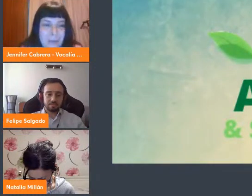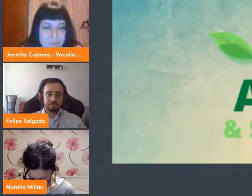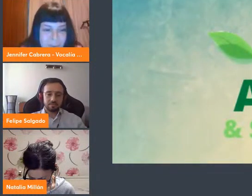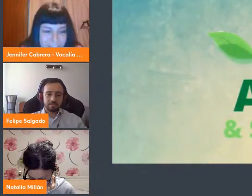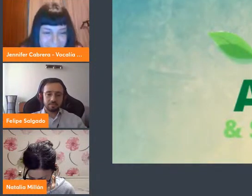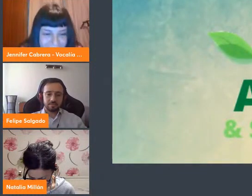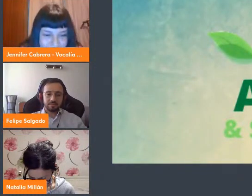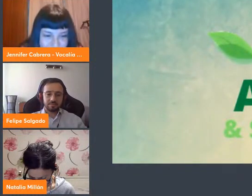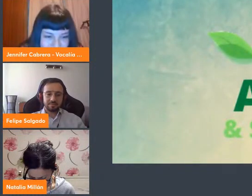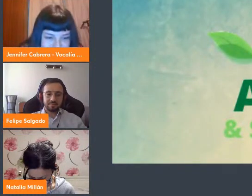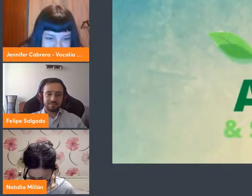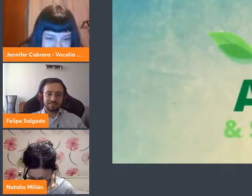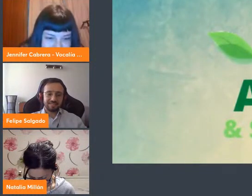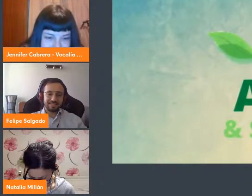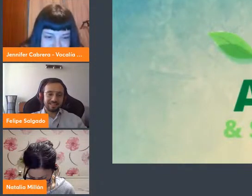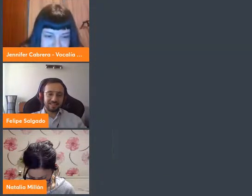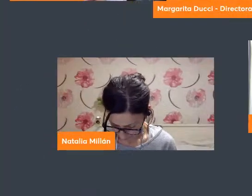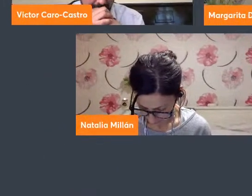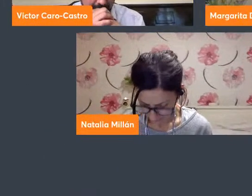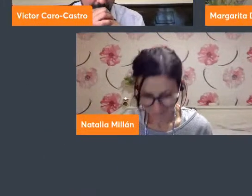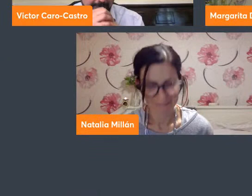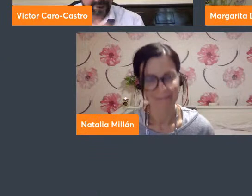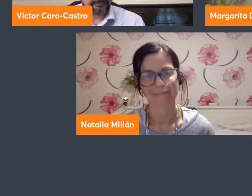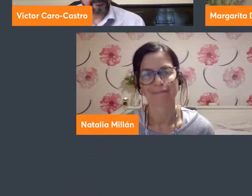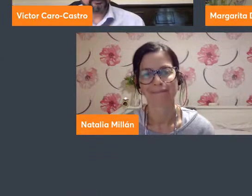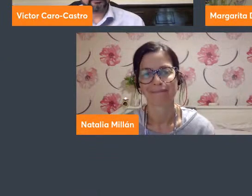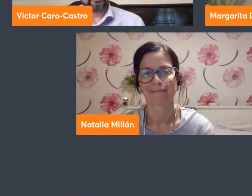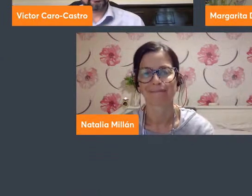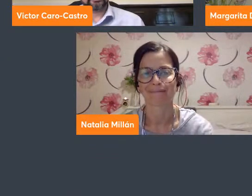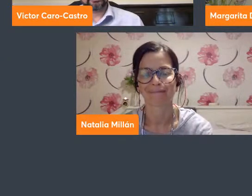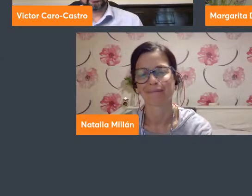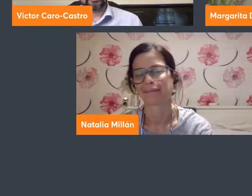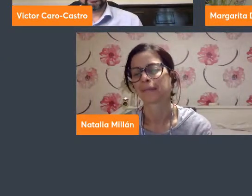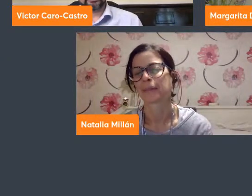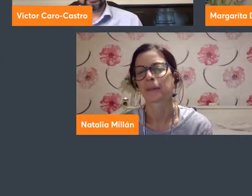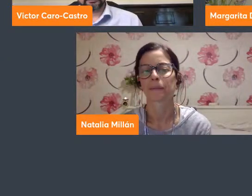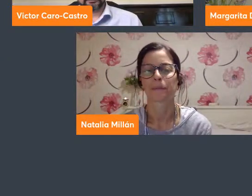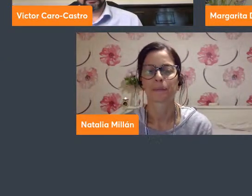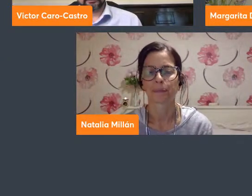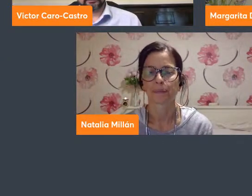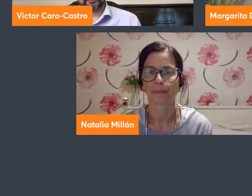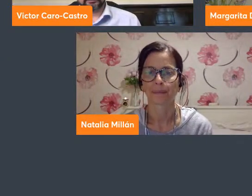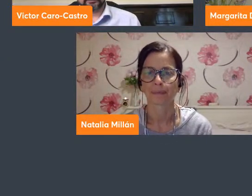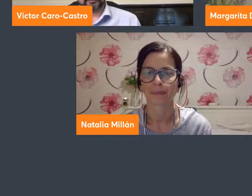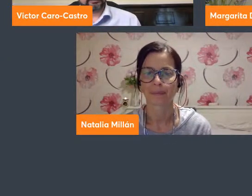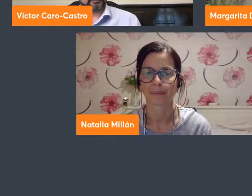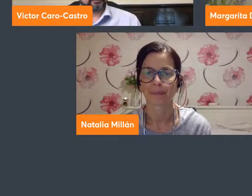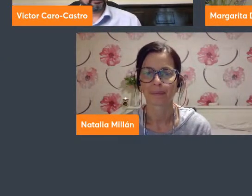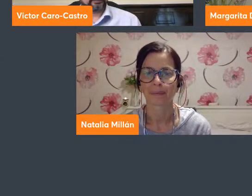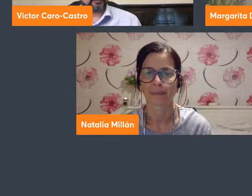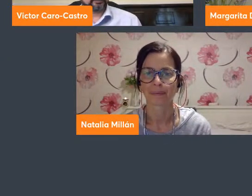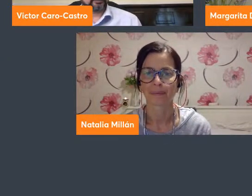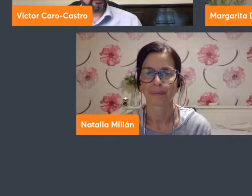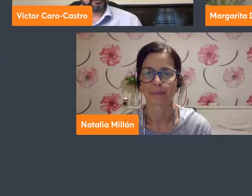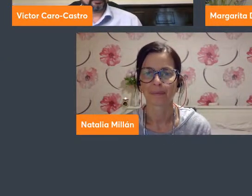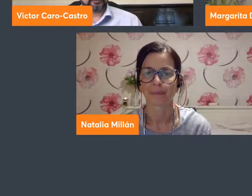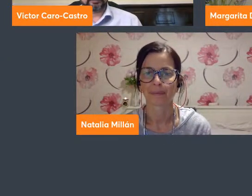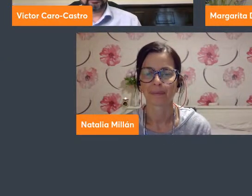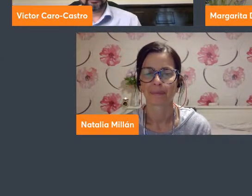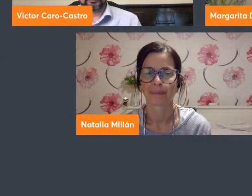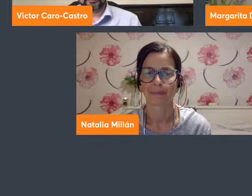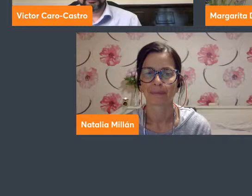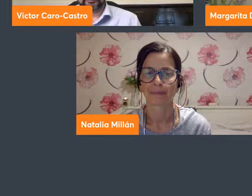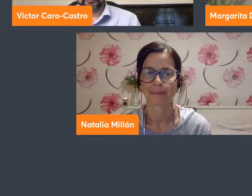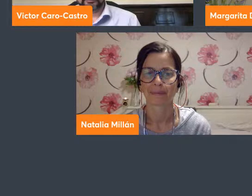ya espero que le haya gustado el video ahora voy a seguir con la presentación que queda bien poquito así que